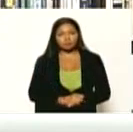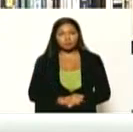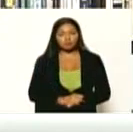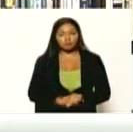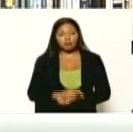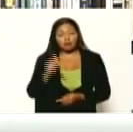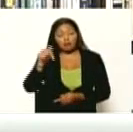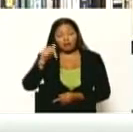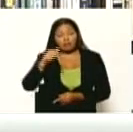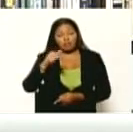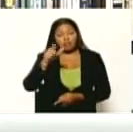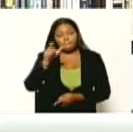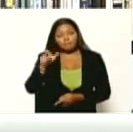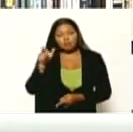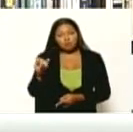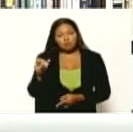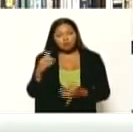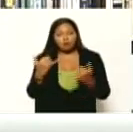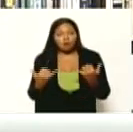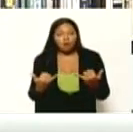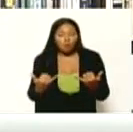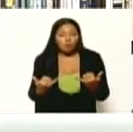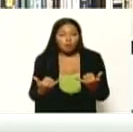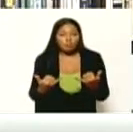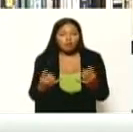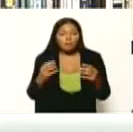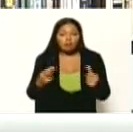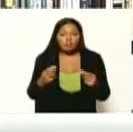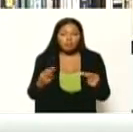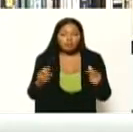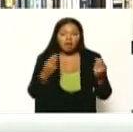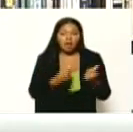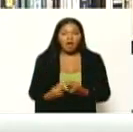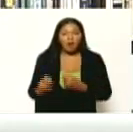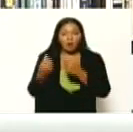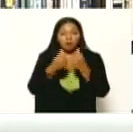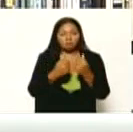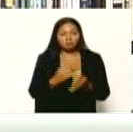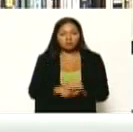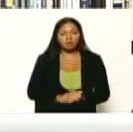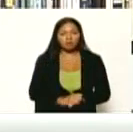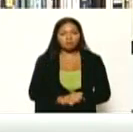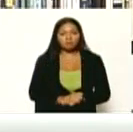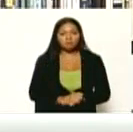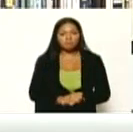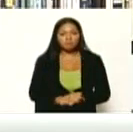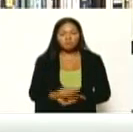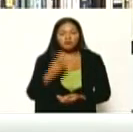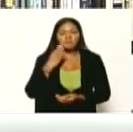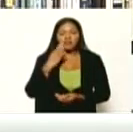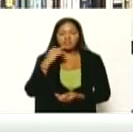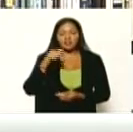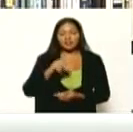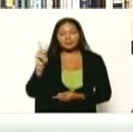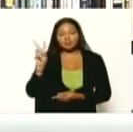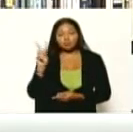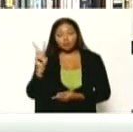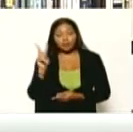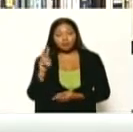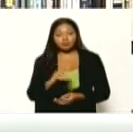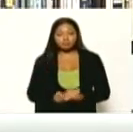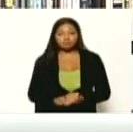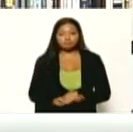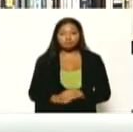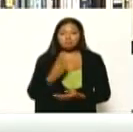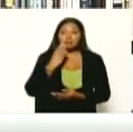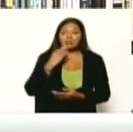Aquí, bueno, la gente, por la reactivación económica que está experimentando Venezuela, Venezuela está